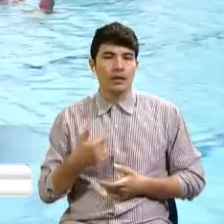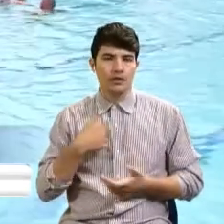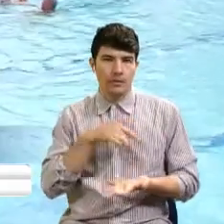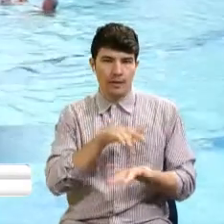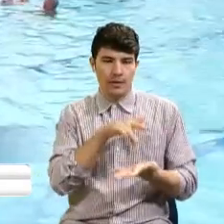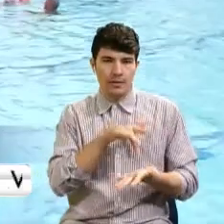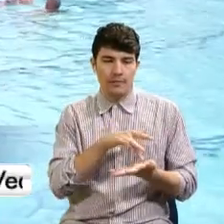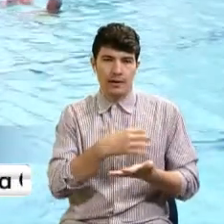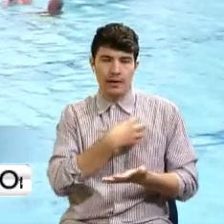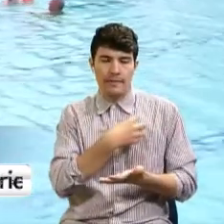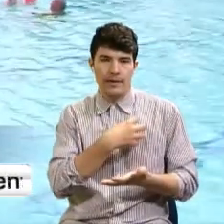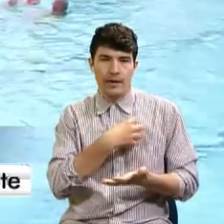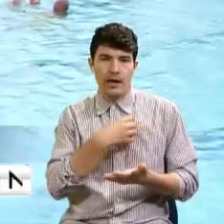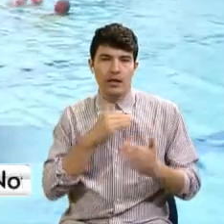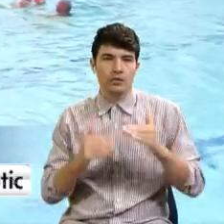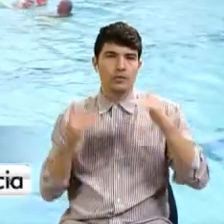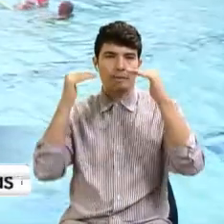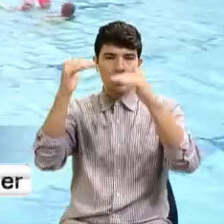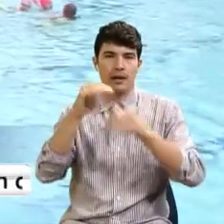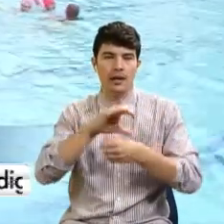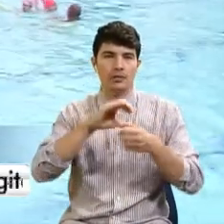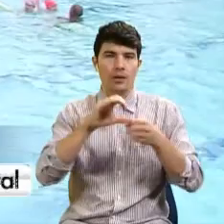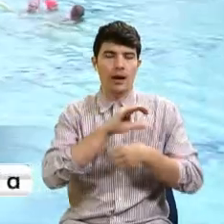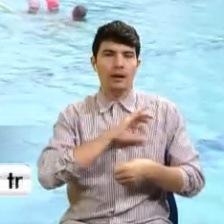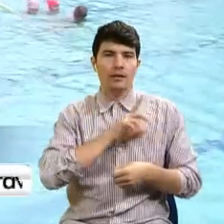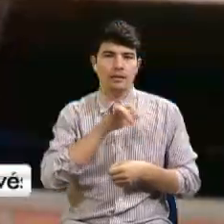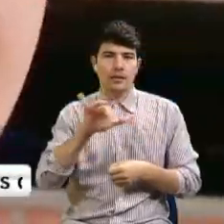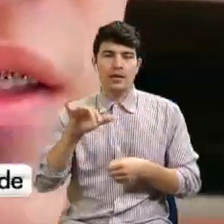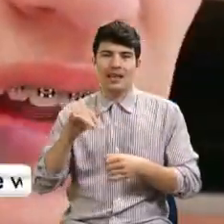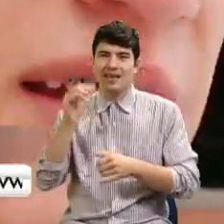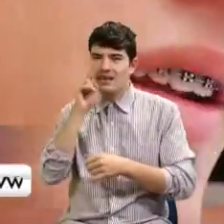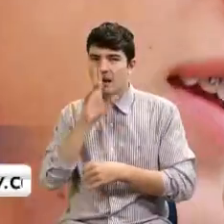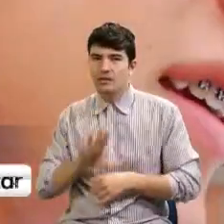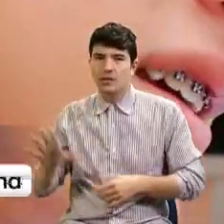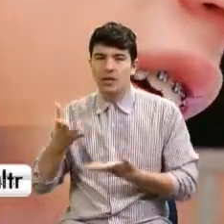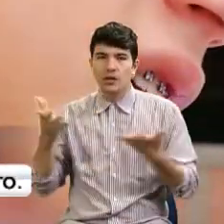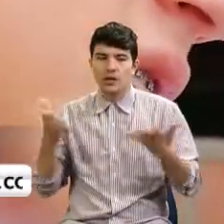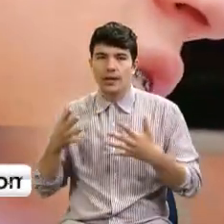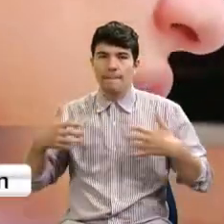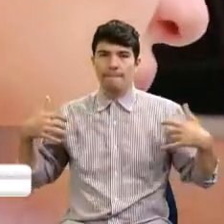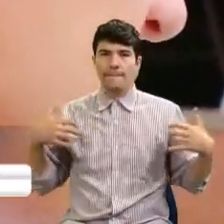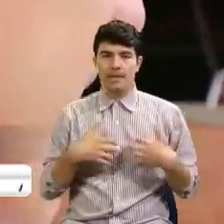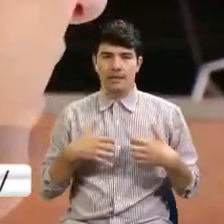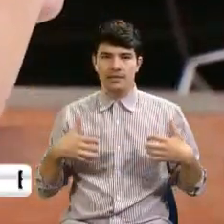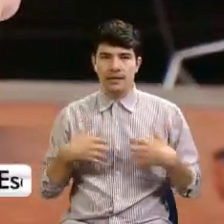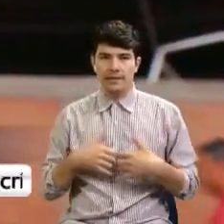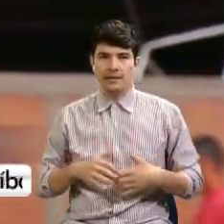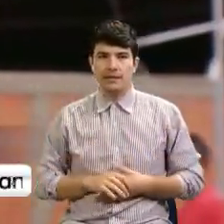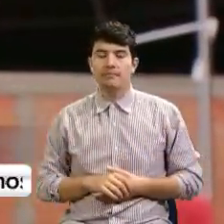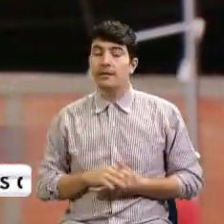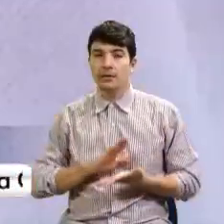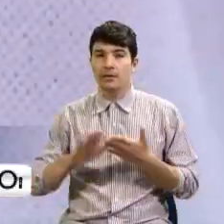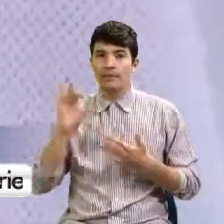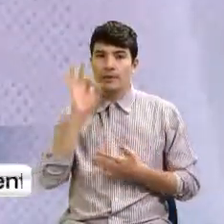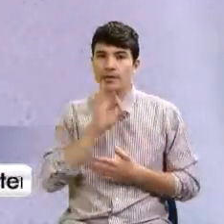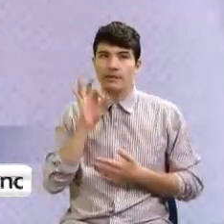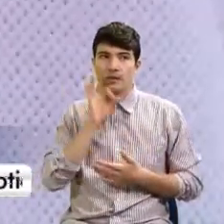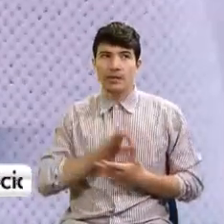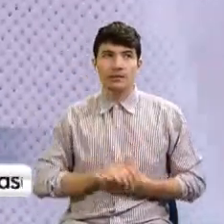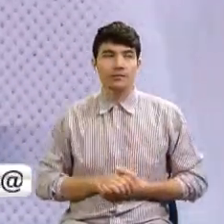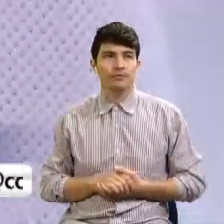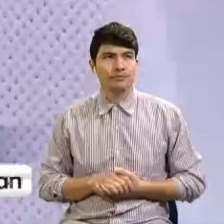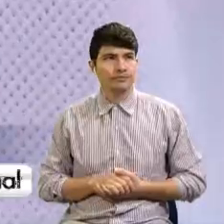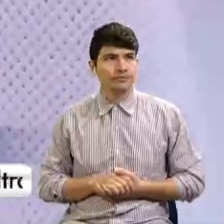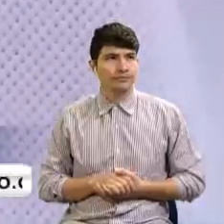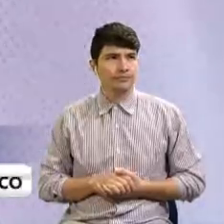en el nación de palmira y en el nacional que va a ser en villavicencio jonan gen jaime es también brilló con su luz propia en la ciudad bonita el